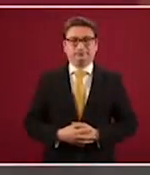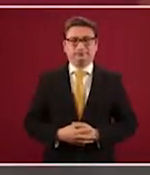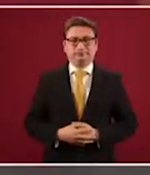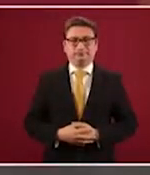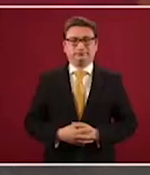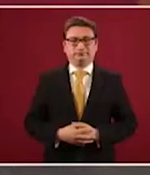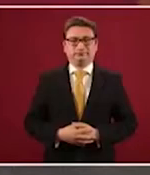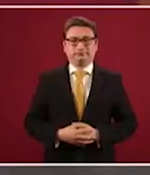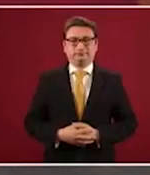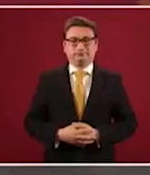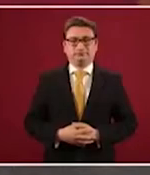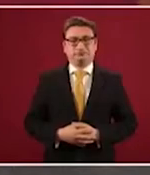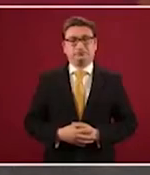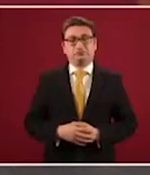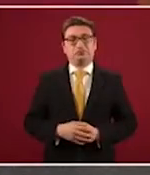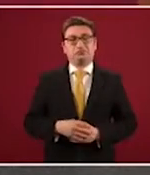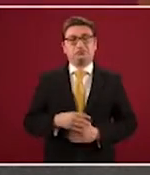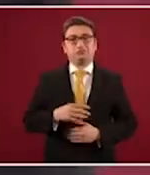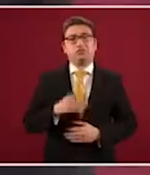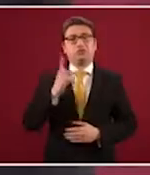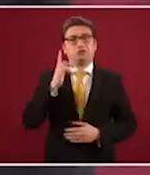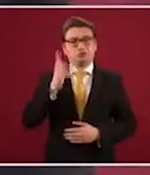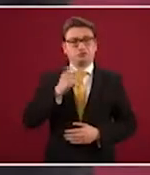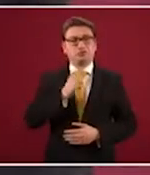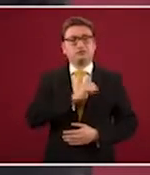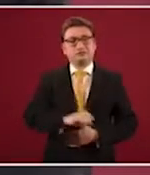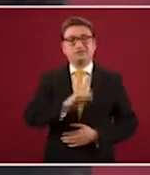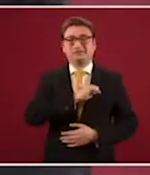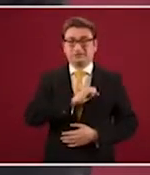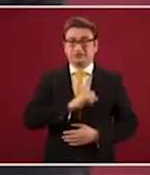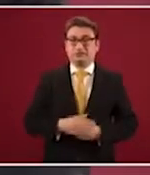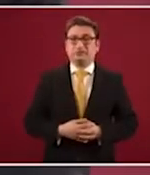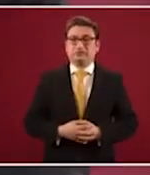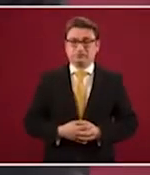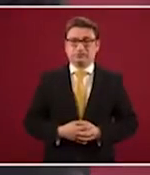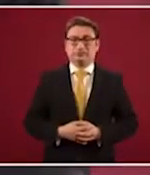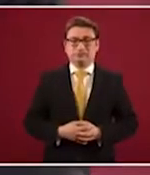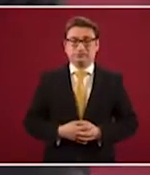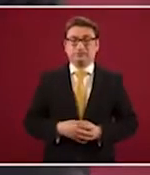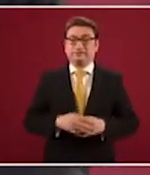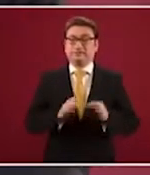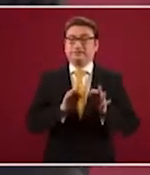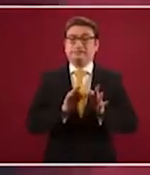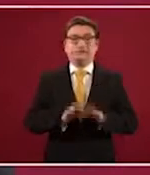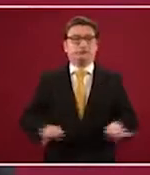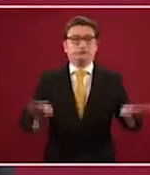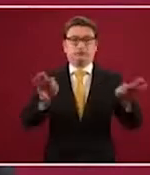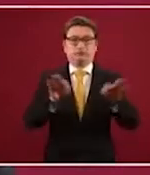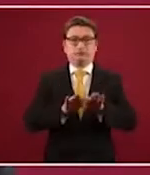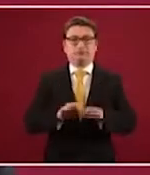que haya salud qué están importante